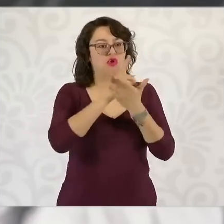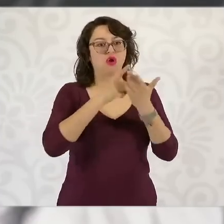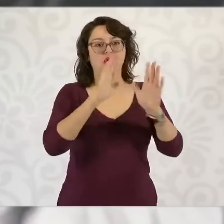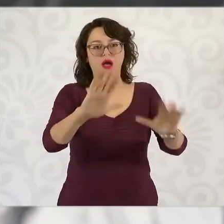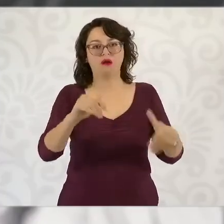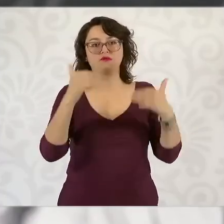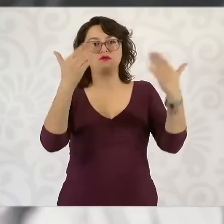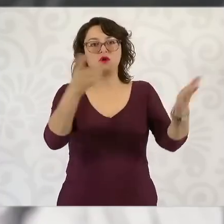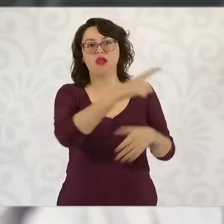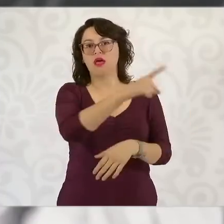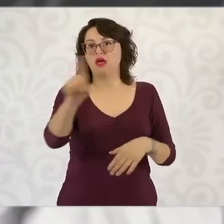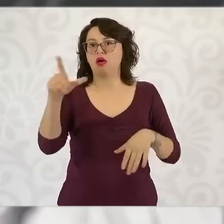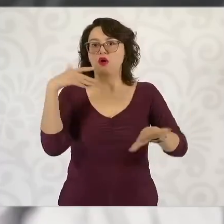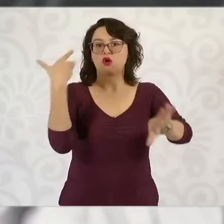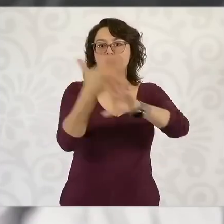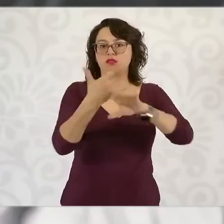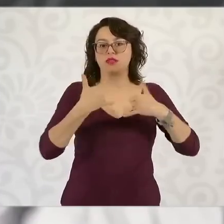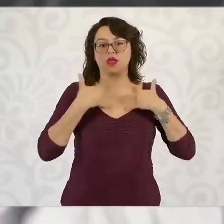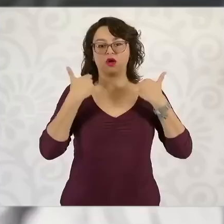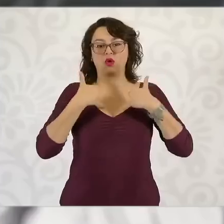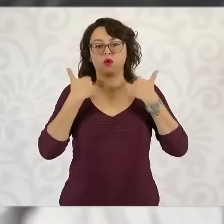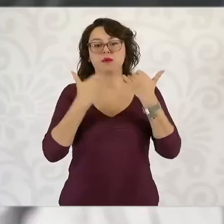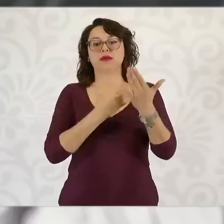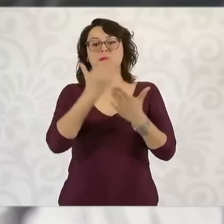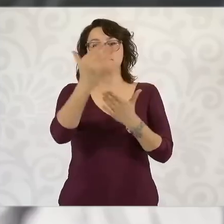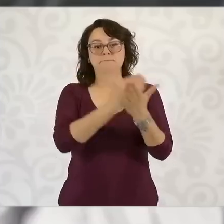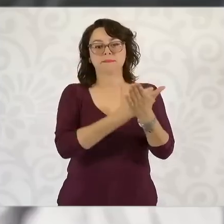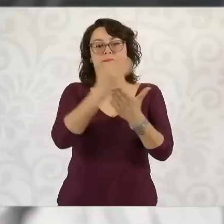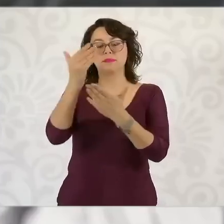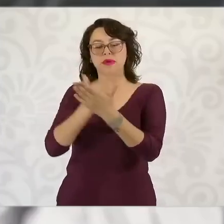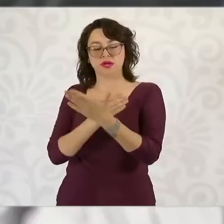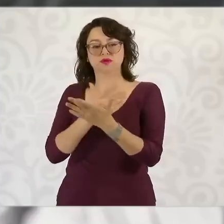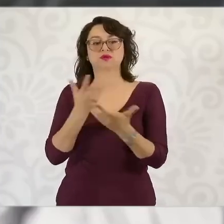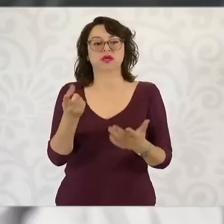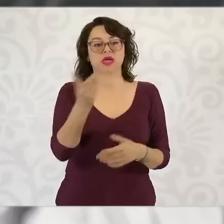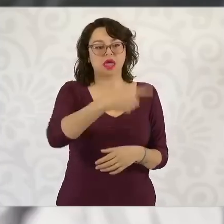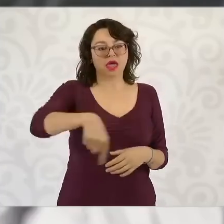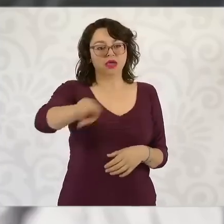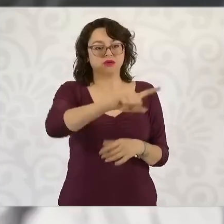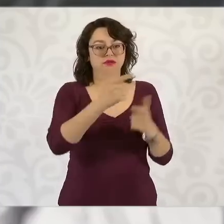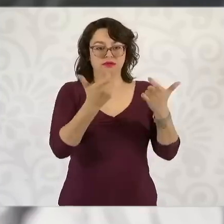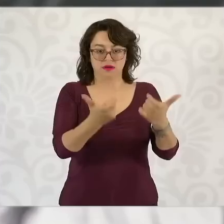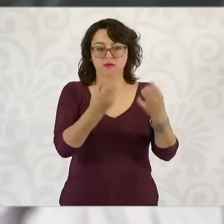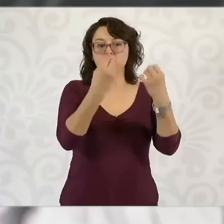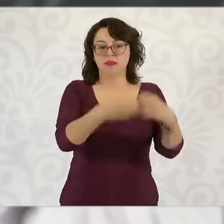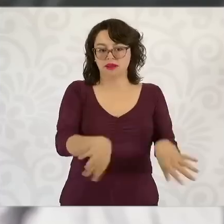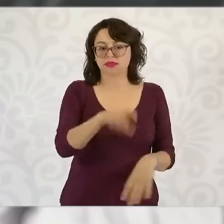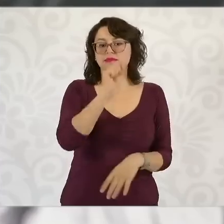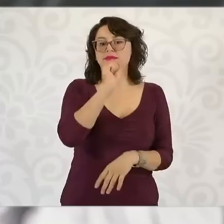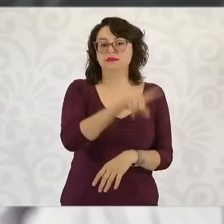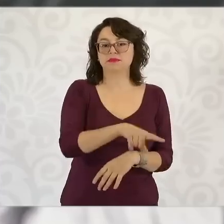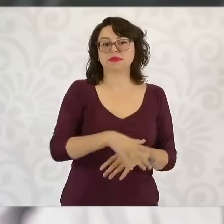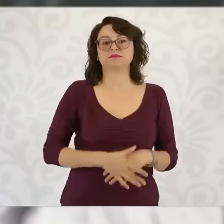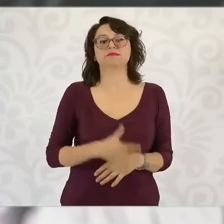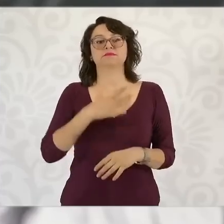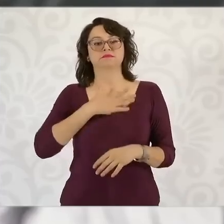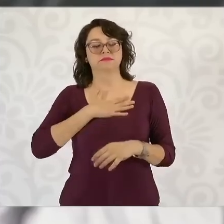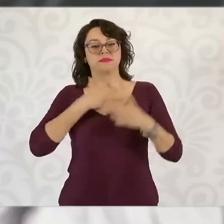salud de nuestros jóvenes, menos recursos para las organizaciones criminales. A nombre del Gabinete de